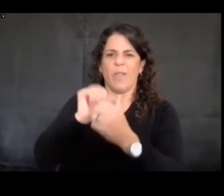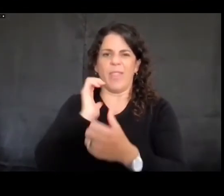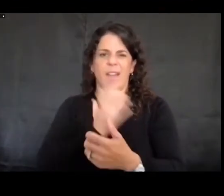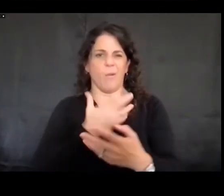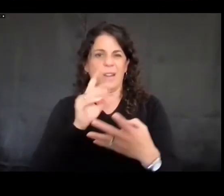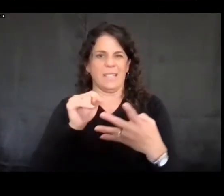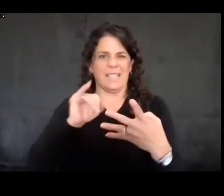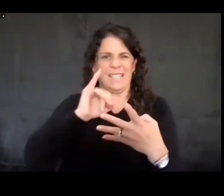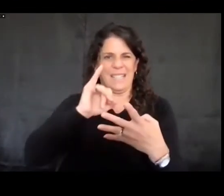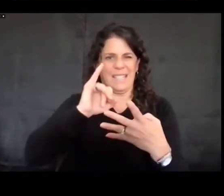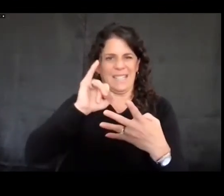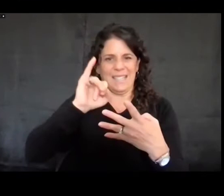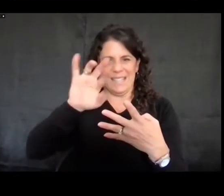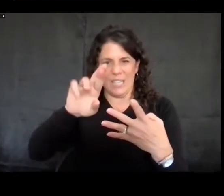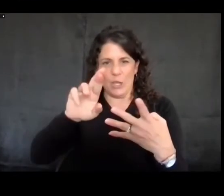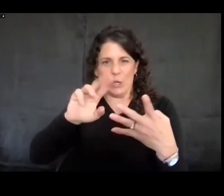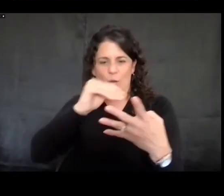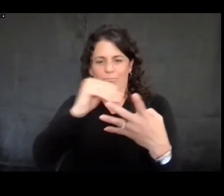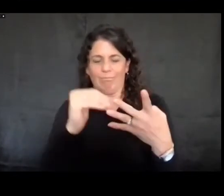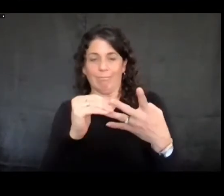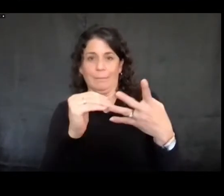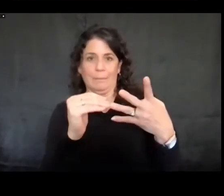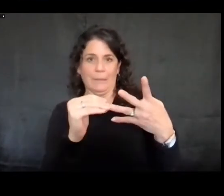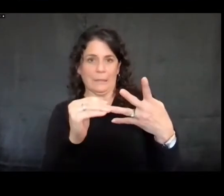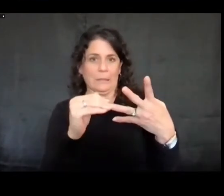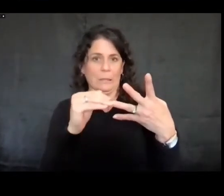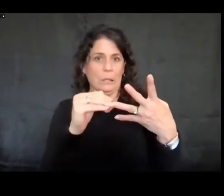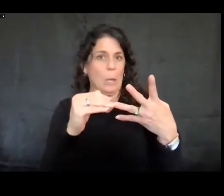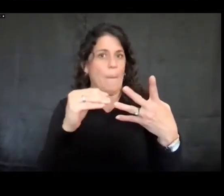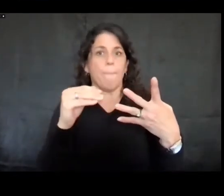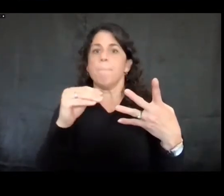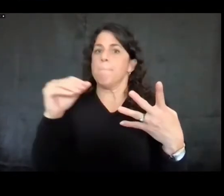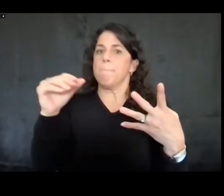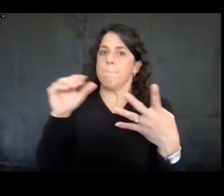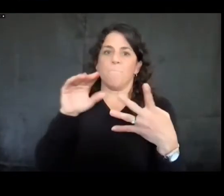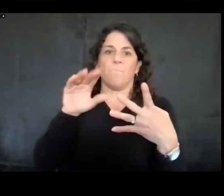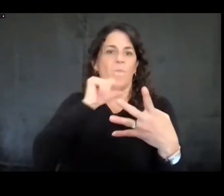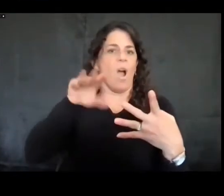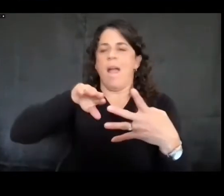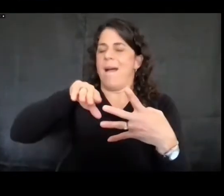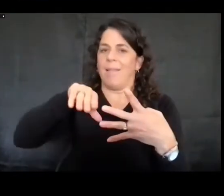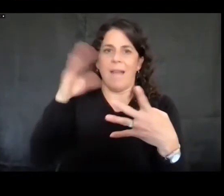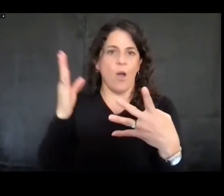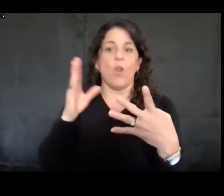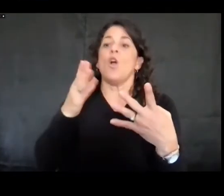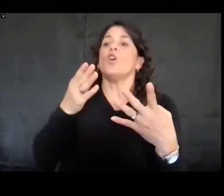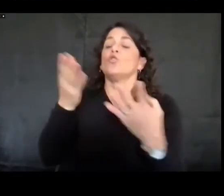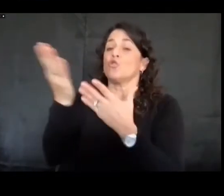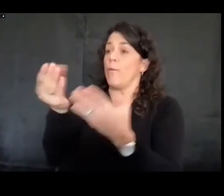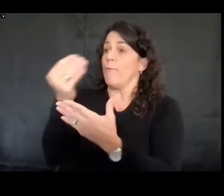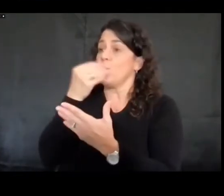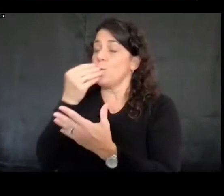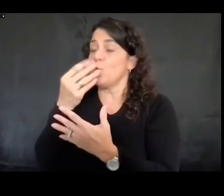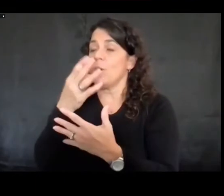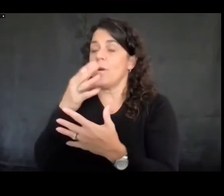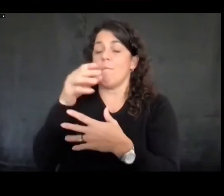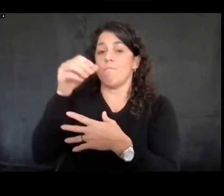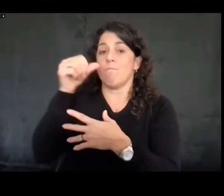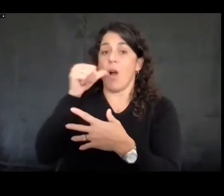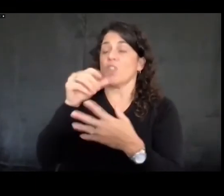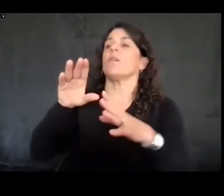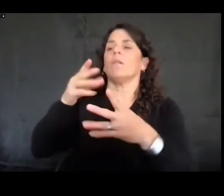de nuestras guías que los bares están abiertos los bares están abiertos y sirven comida y tienen que estar